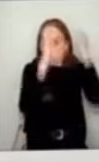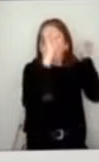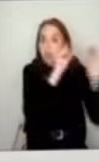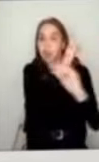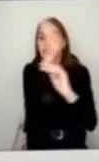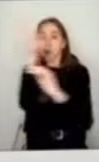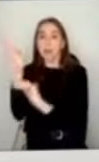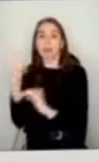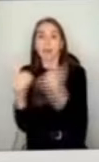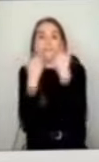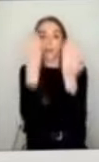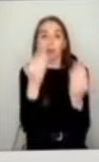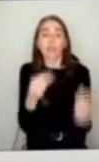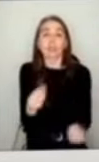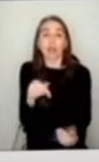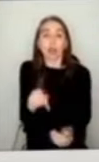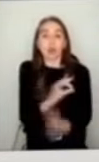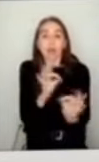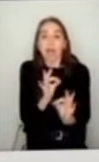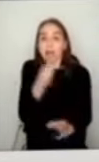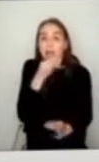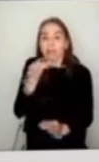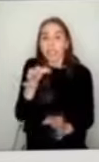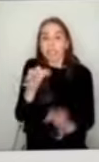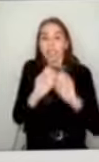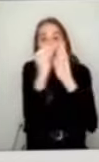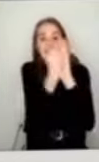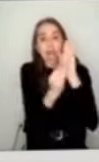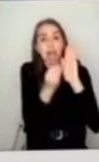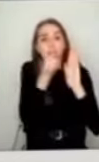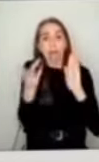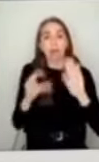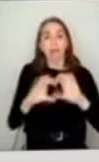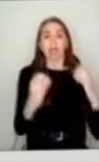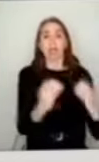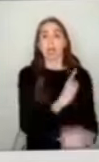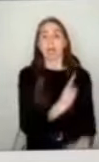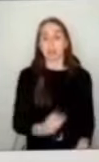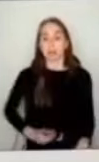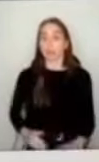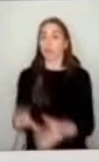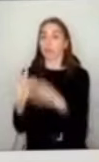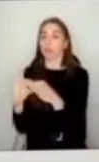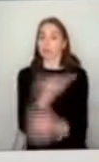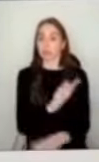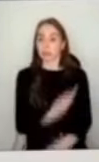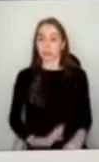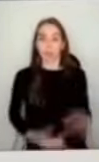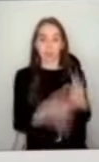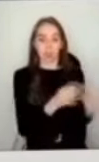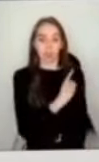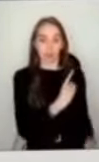puesto un punto claro, categórico, desde la Cámara de Diputados. Gracias, presidenta. Gracias, diputado Guzmán. Bueno,